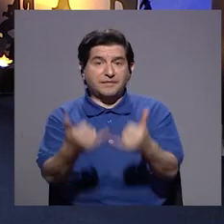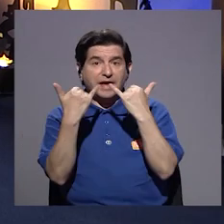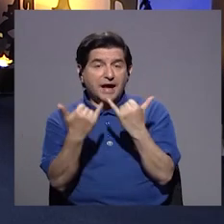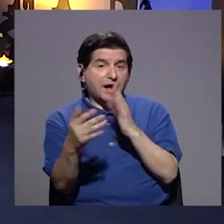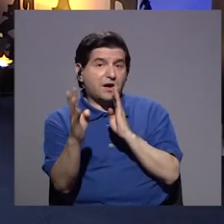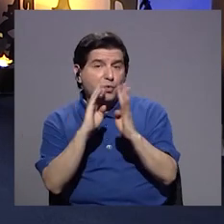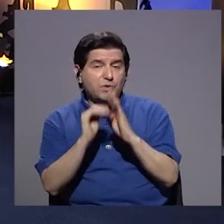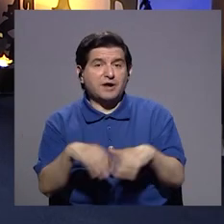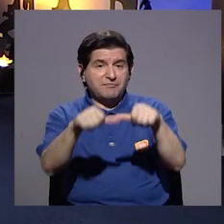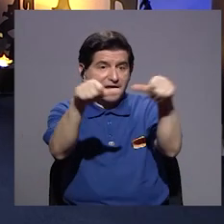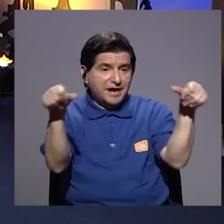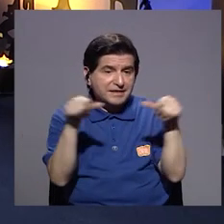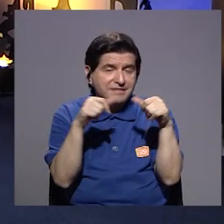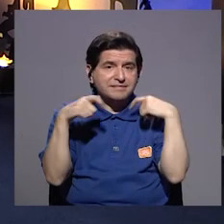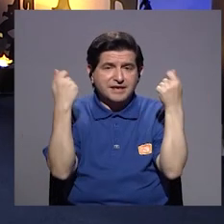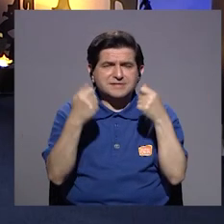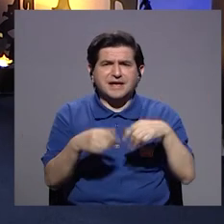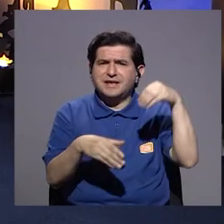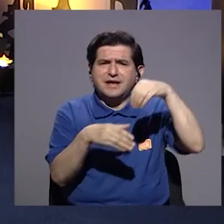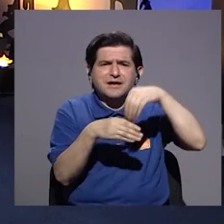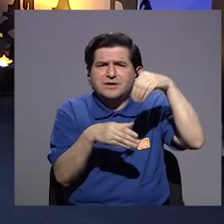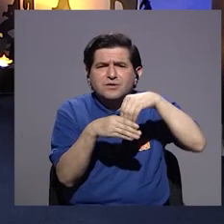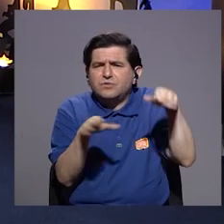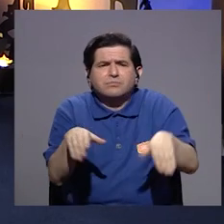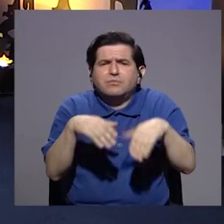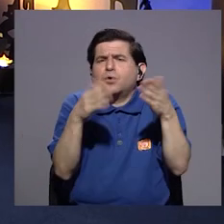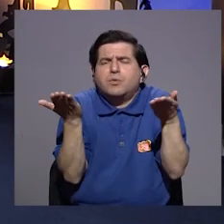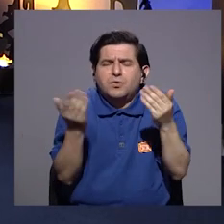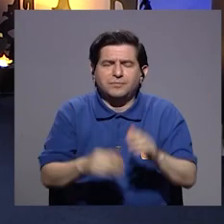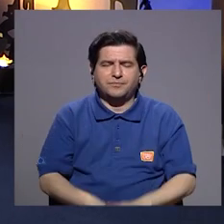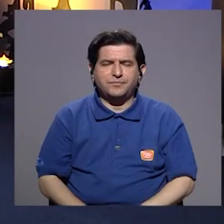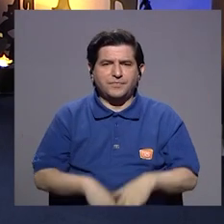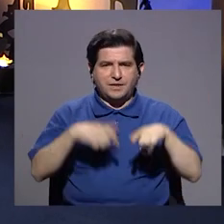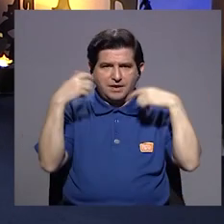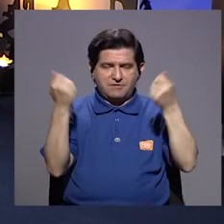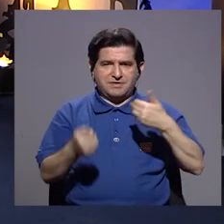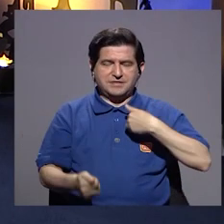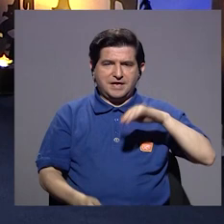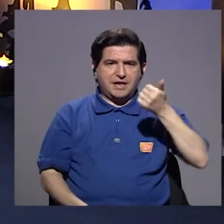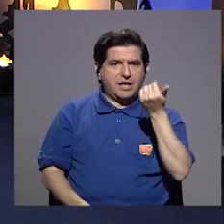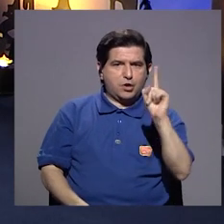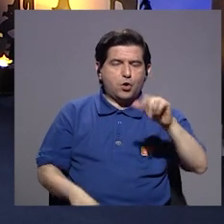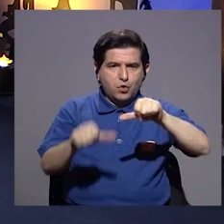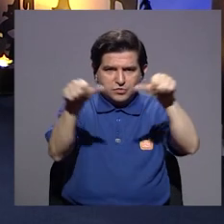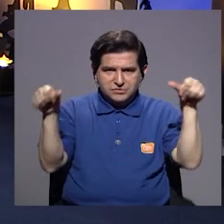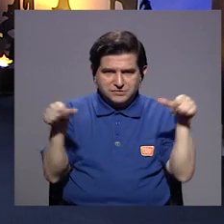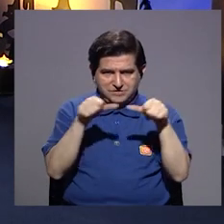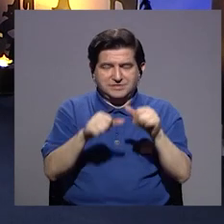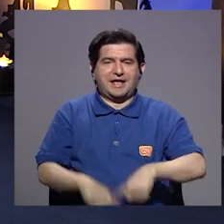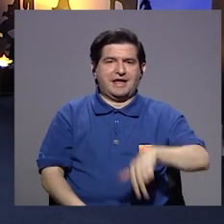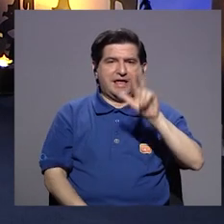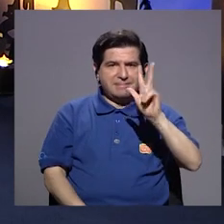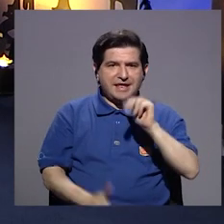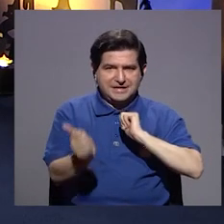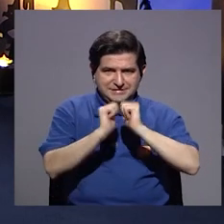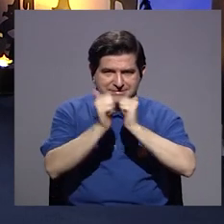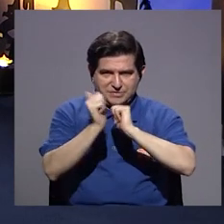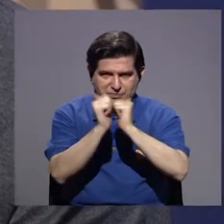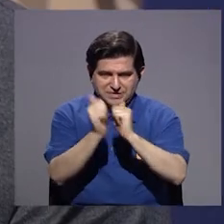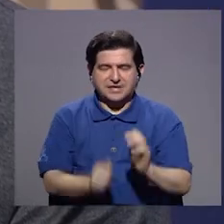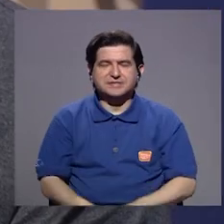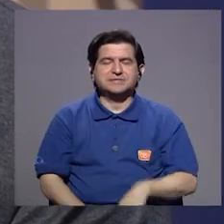de las secciones del festival. ¿Cómo está compuesto este festival? El festival tiene 11 secciones, de las cuales 3 son